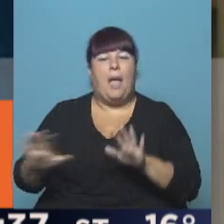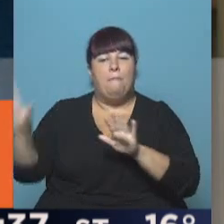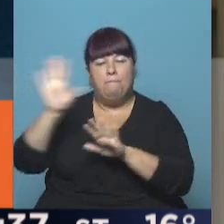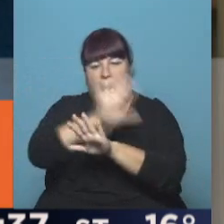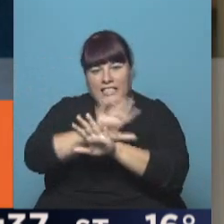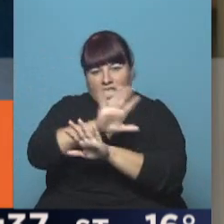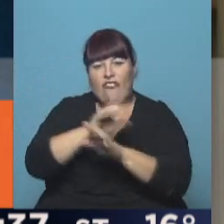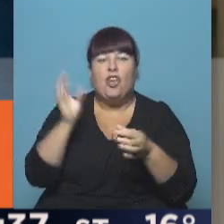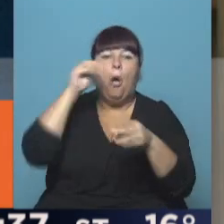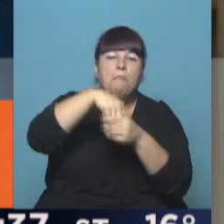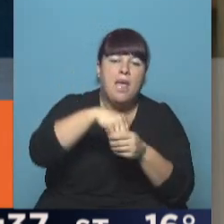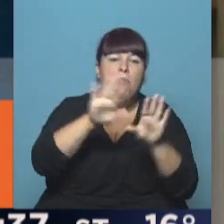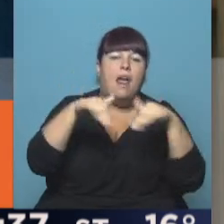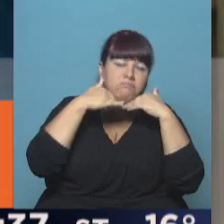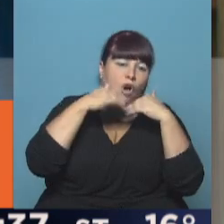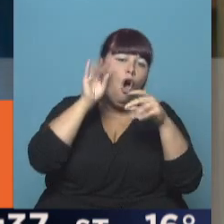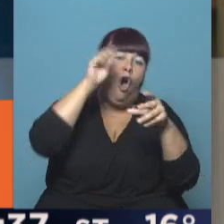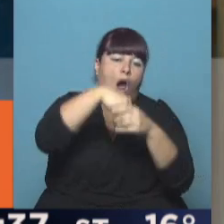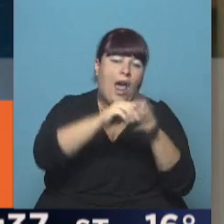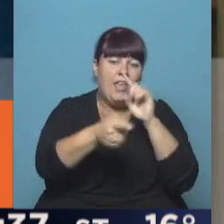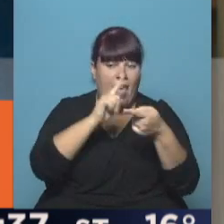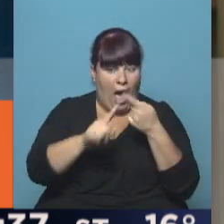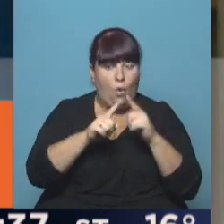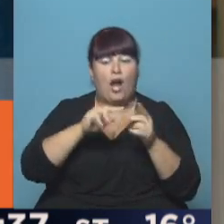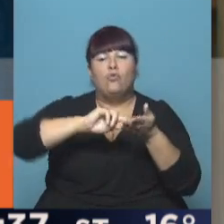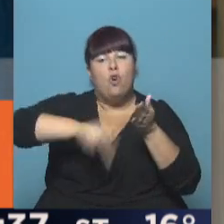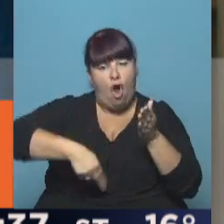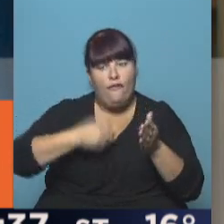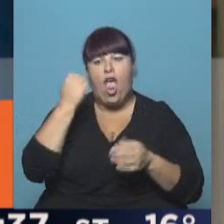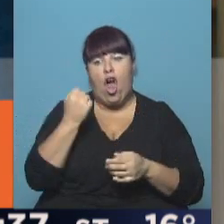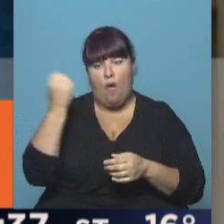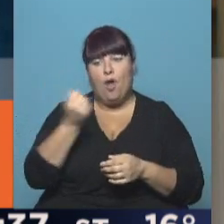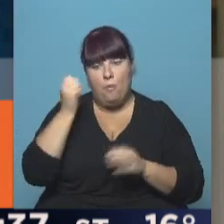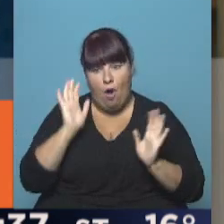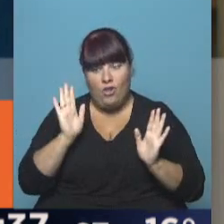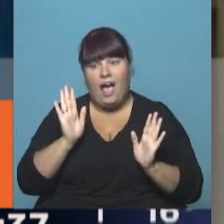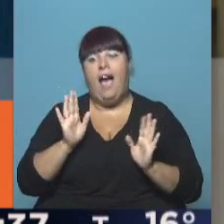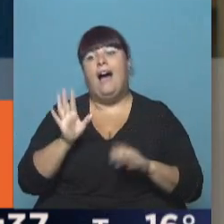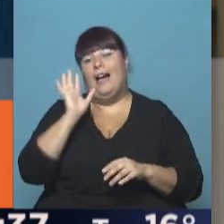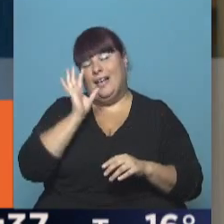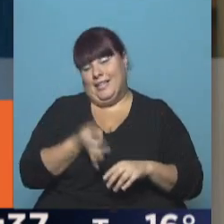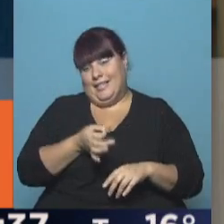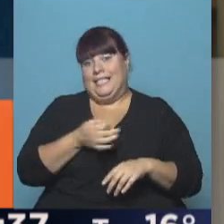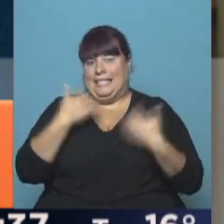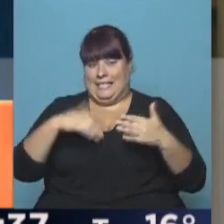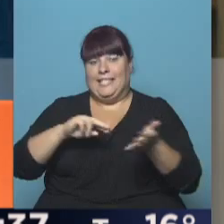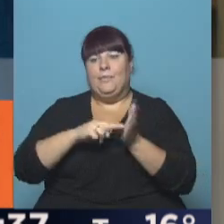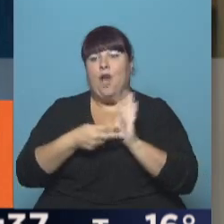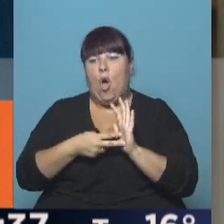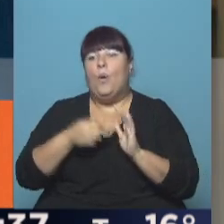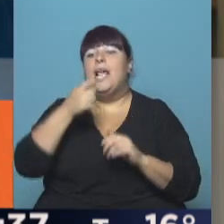miembro, como observador o como parte de ese acuerdo, que es un gran convenio económico, el cual se ve seriamente